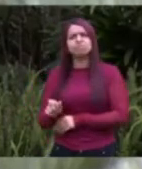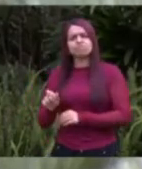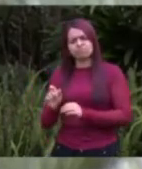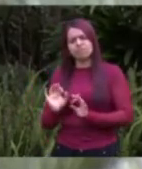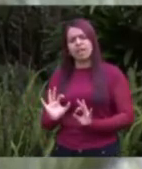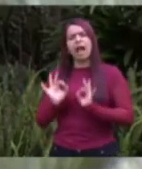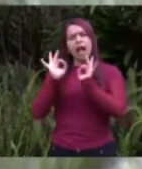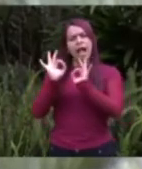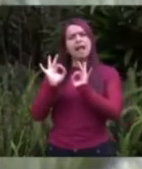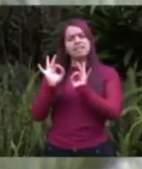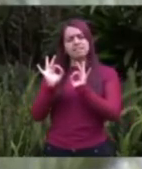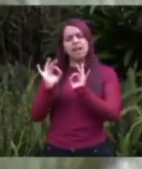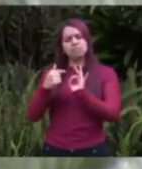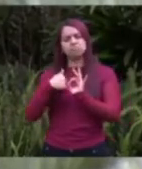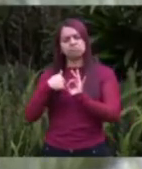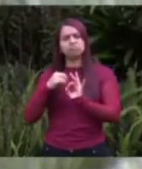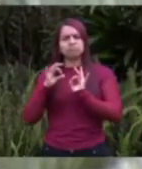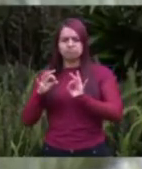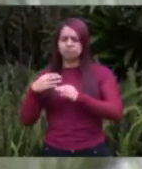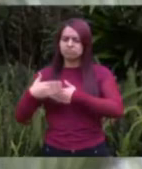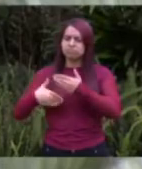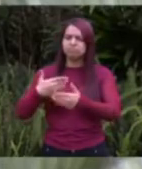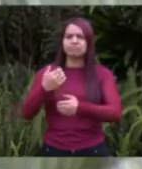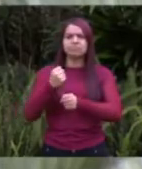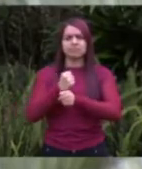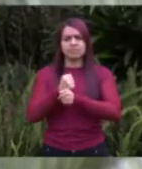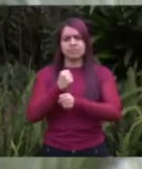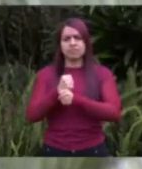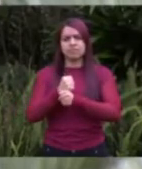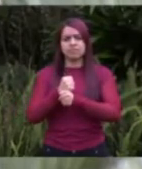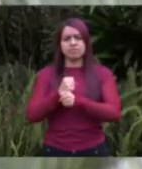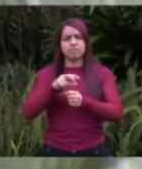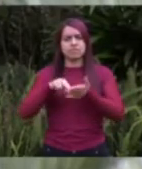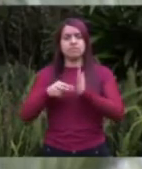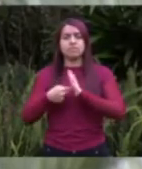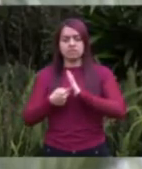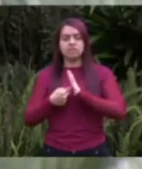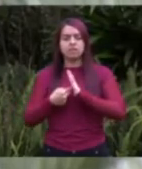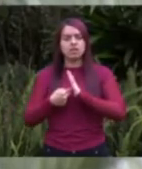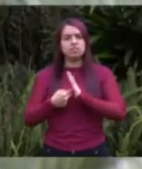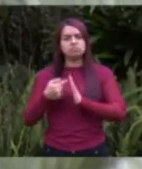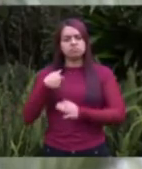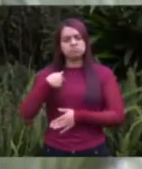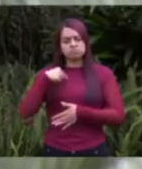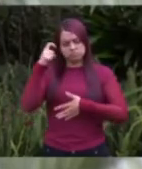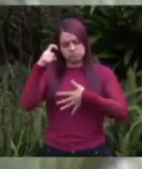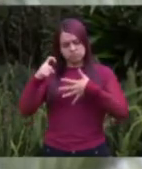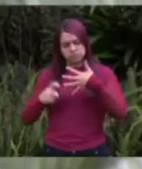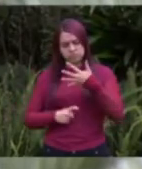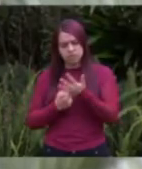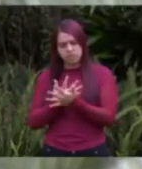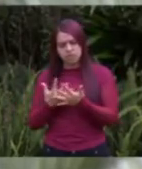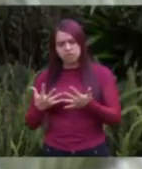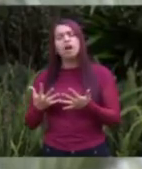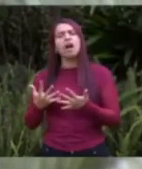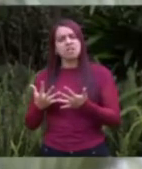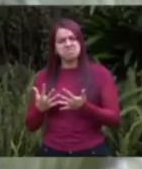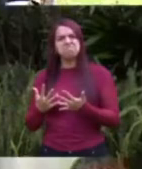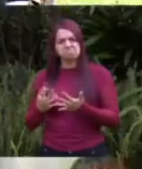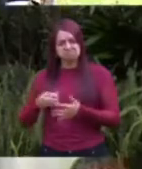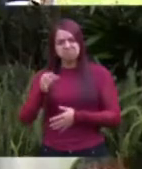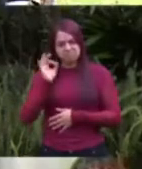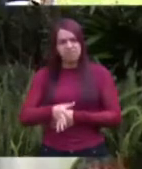calidades como jurista y la necesidad, sobre todo, de poder enfrentar seguramente